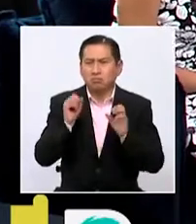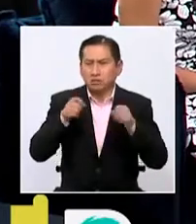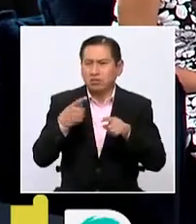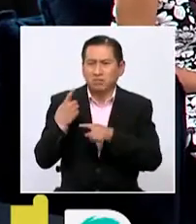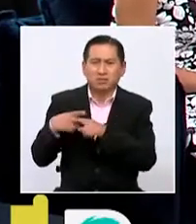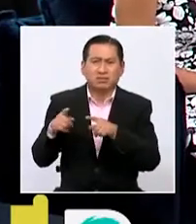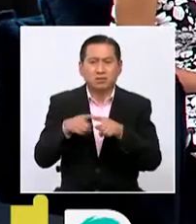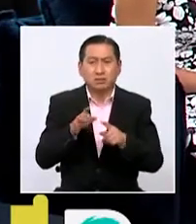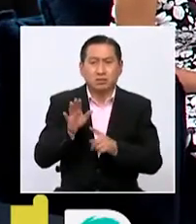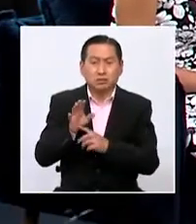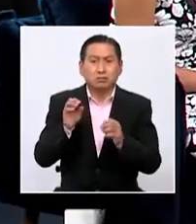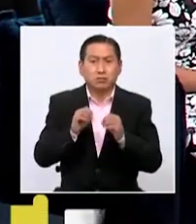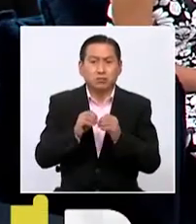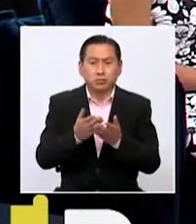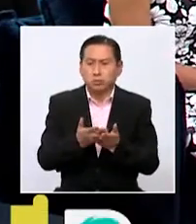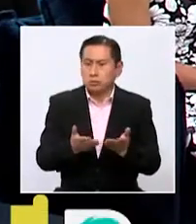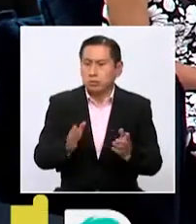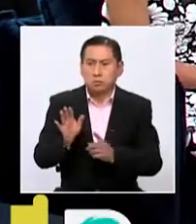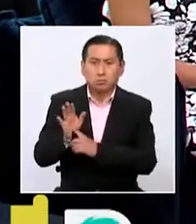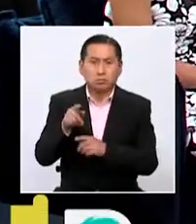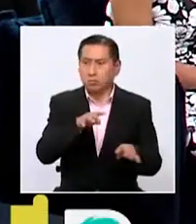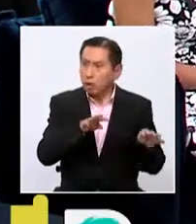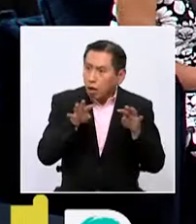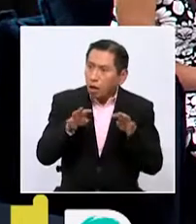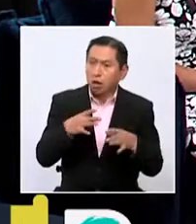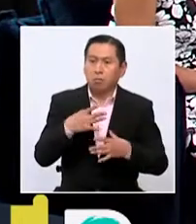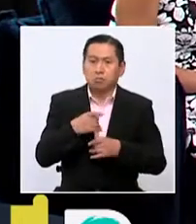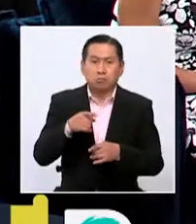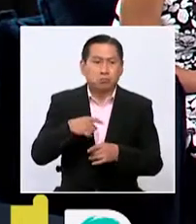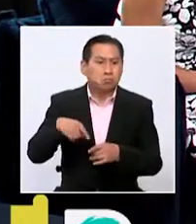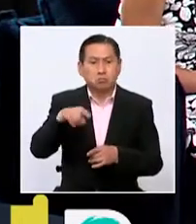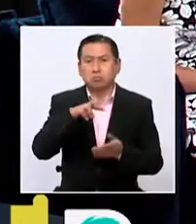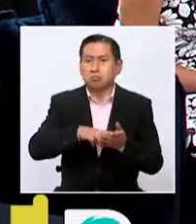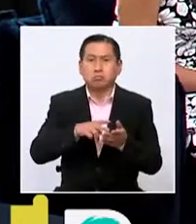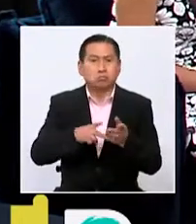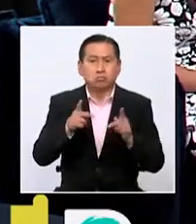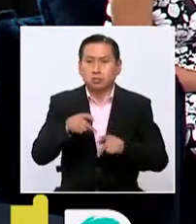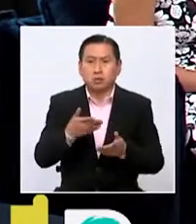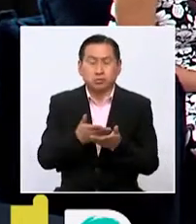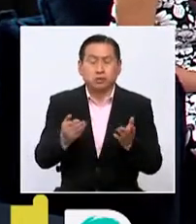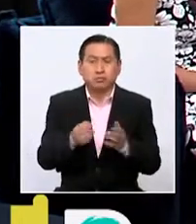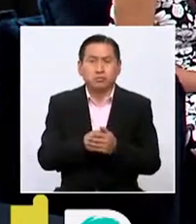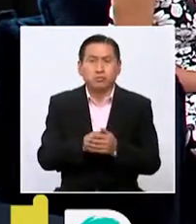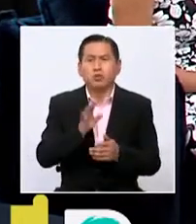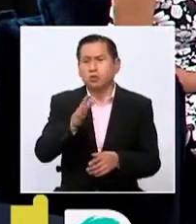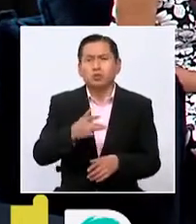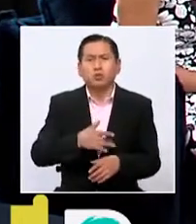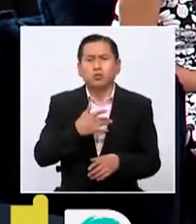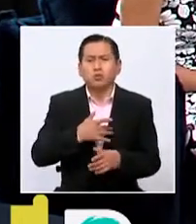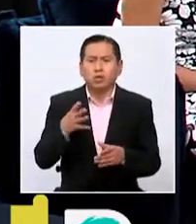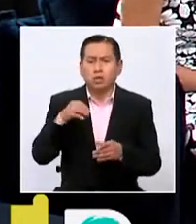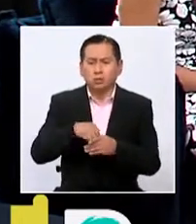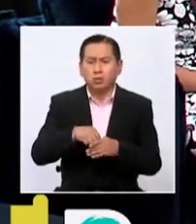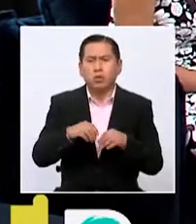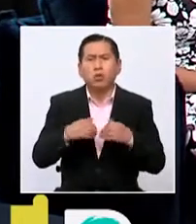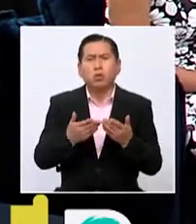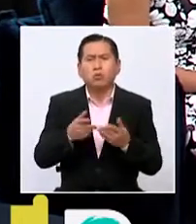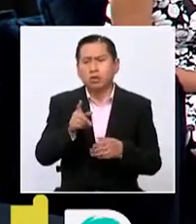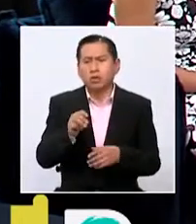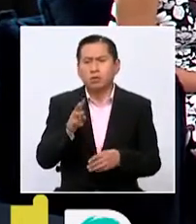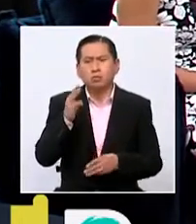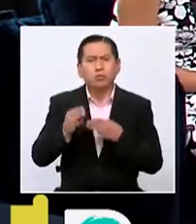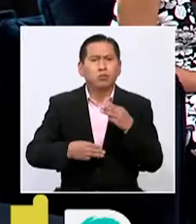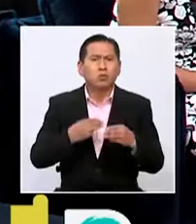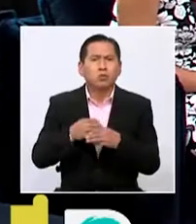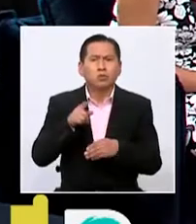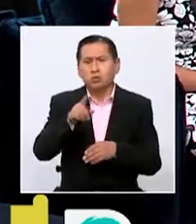gran diversidad de contenidos que pueden acercarse o no a sus minorías o a sus guetos. ¿Cómo ha influido en la forma en la que diriges Telemundo y en las